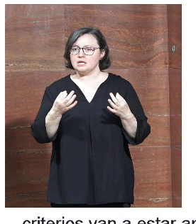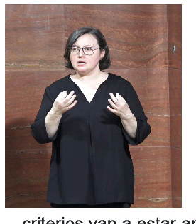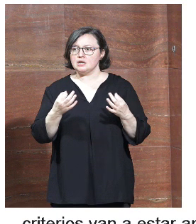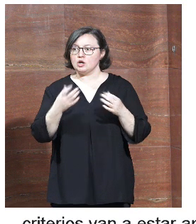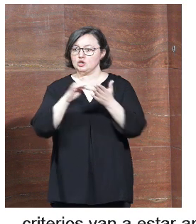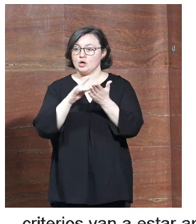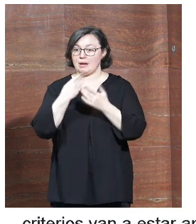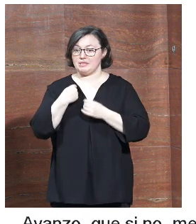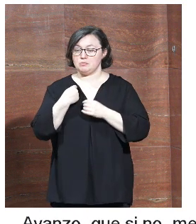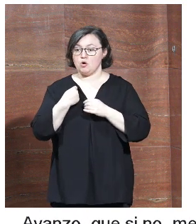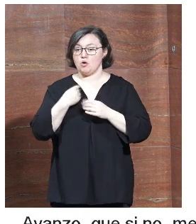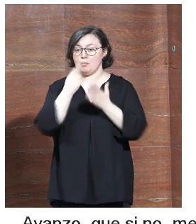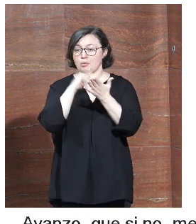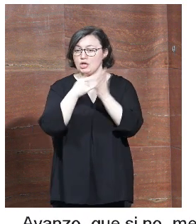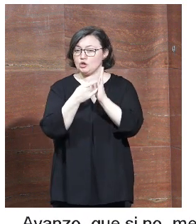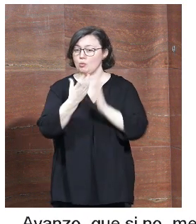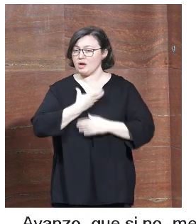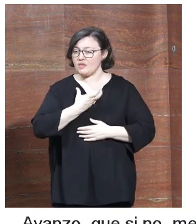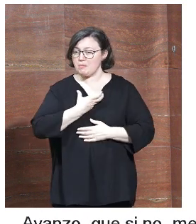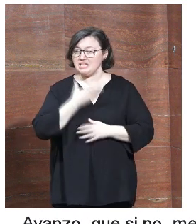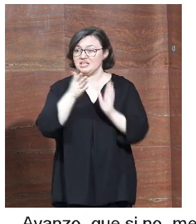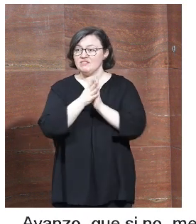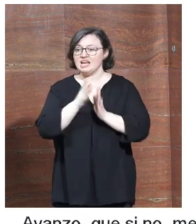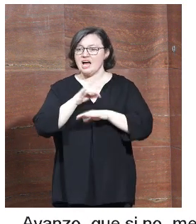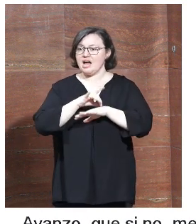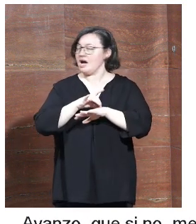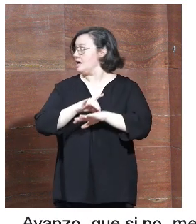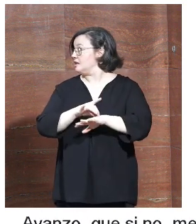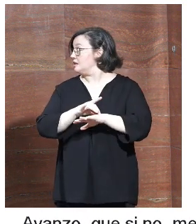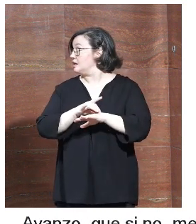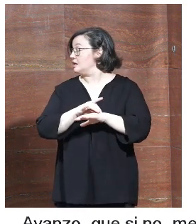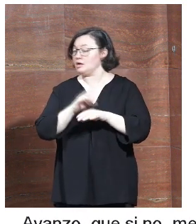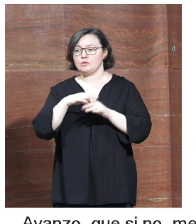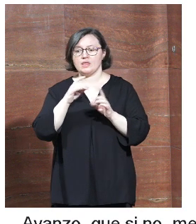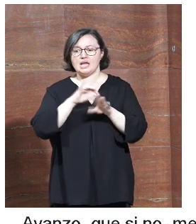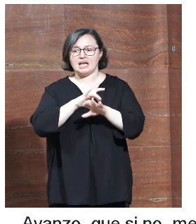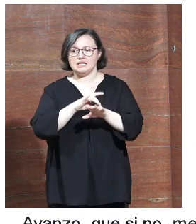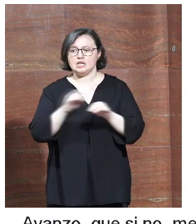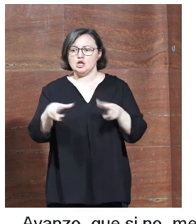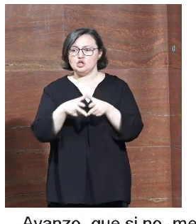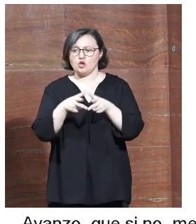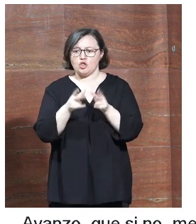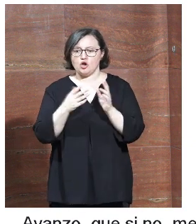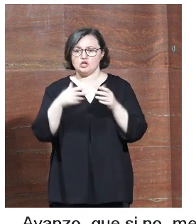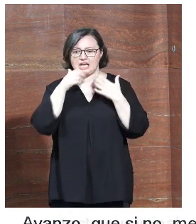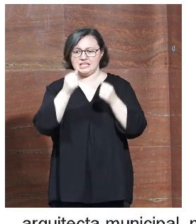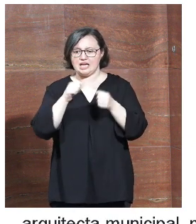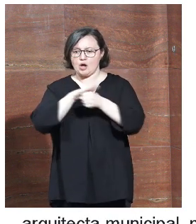ejemplo, es un agente de salud. Entender eso, que es un agente del ámbito sociosanitario, que en su toma de decisiones